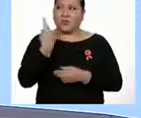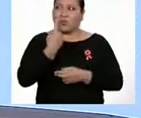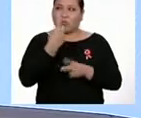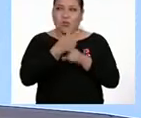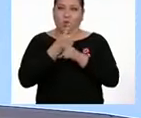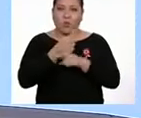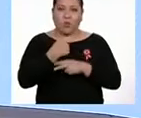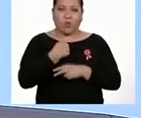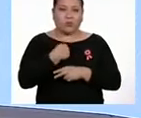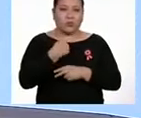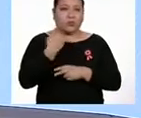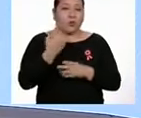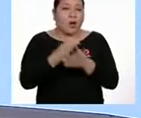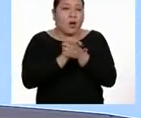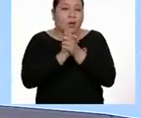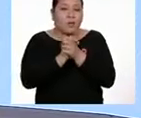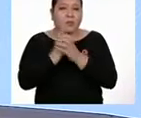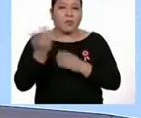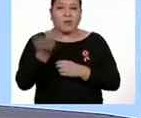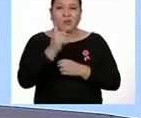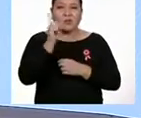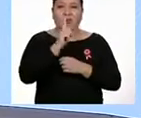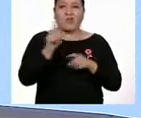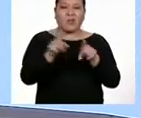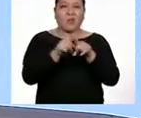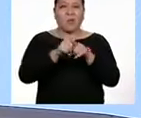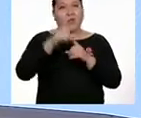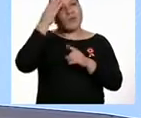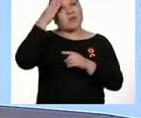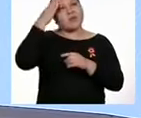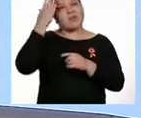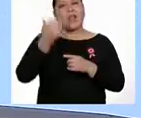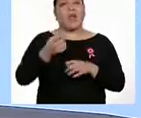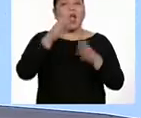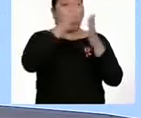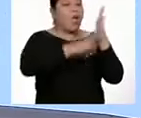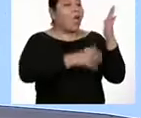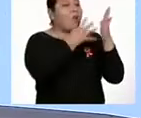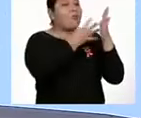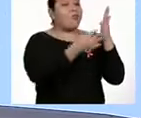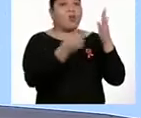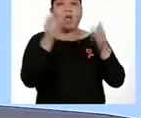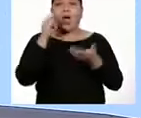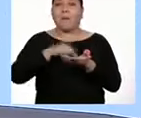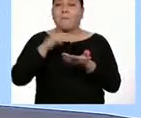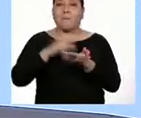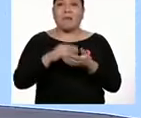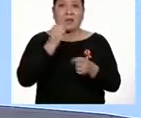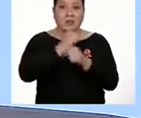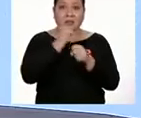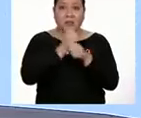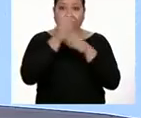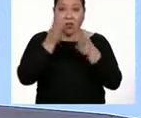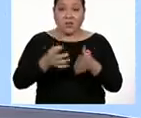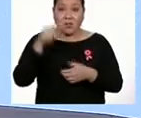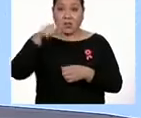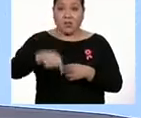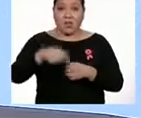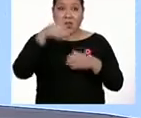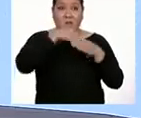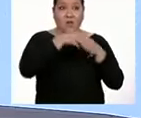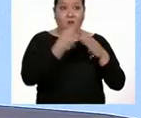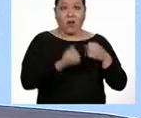cuidado y el de mis seres queridos, sino también para saber a qué hora hay más trabajadores en el banco, o también